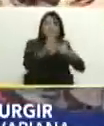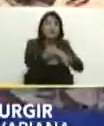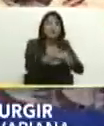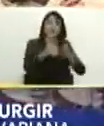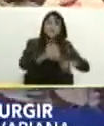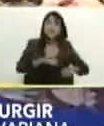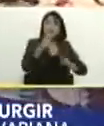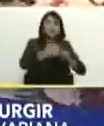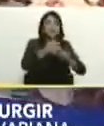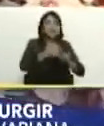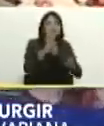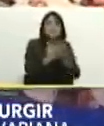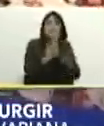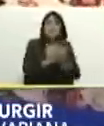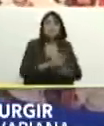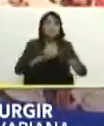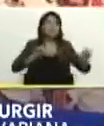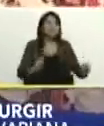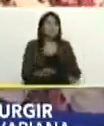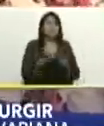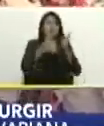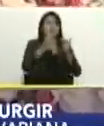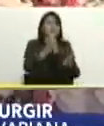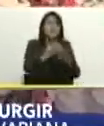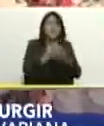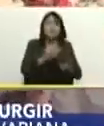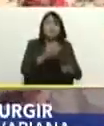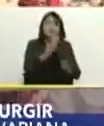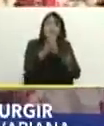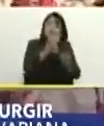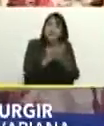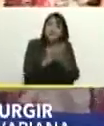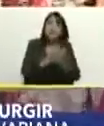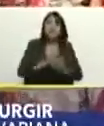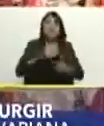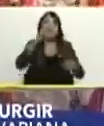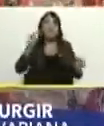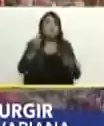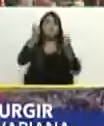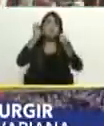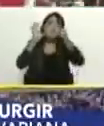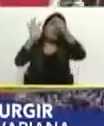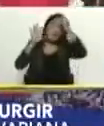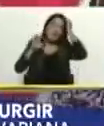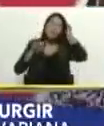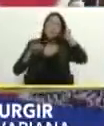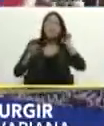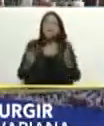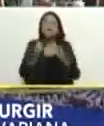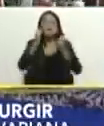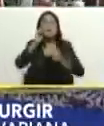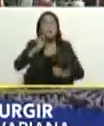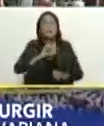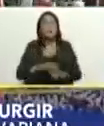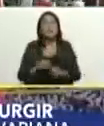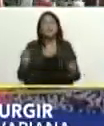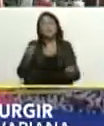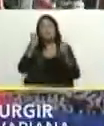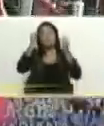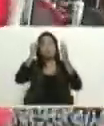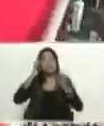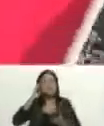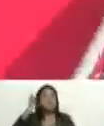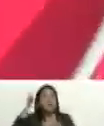batalla siempre, en victoria siempre. ¡Que viva la patria! ¡Que viva Bolívar! ¡Que viva